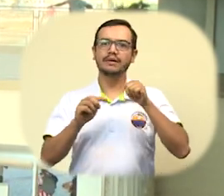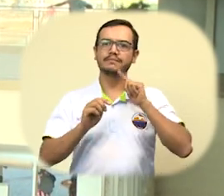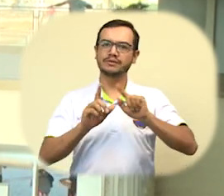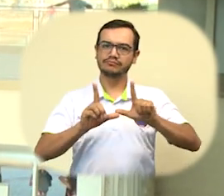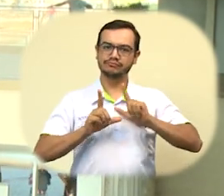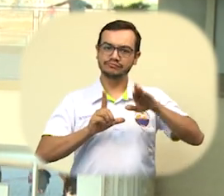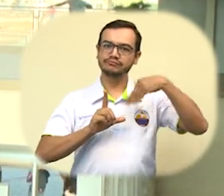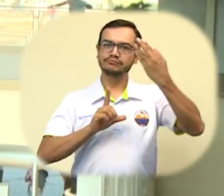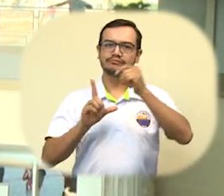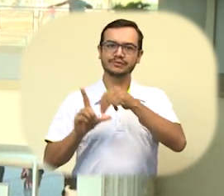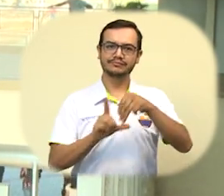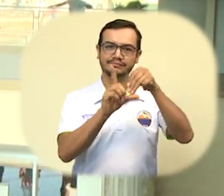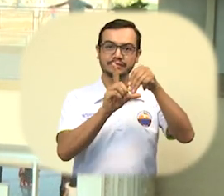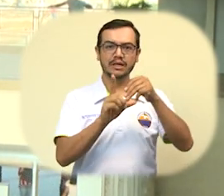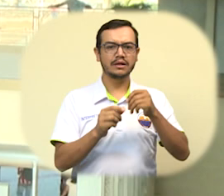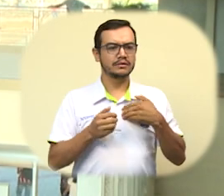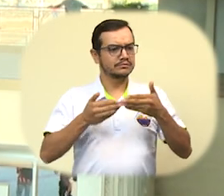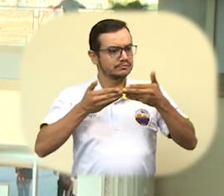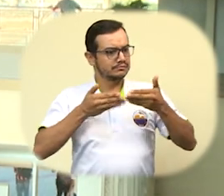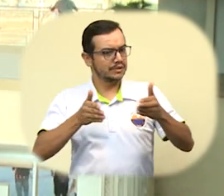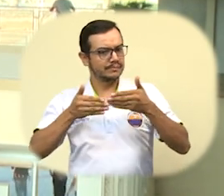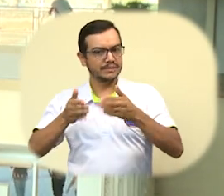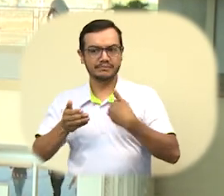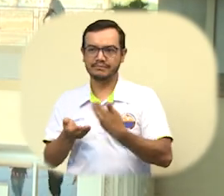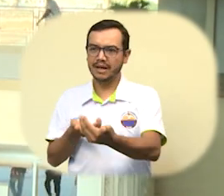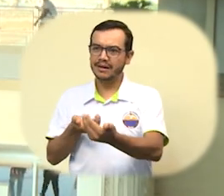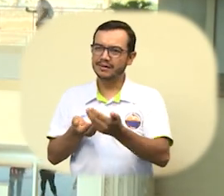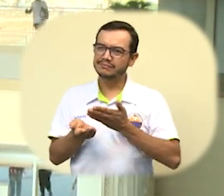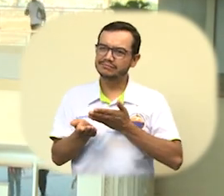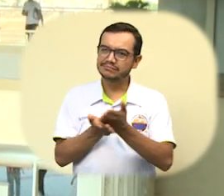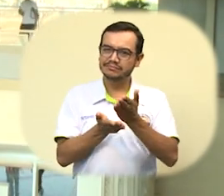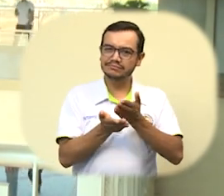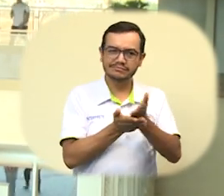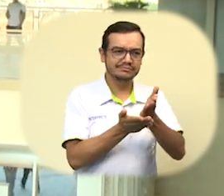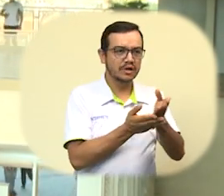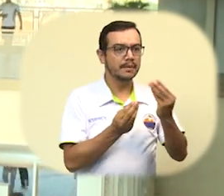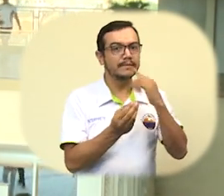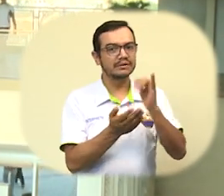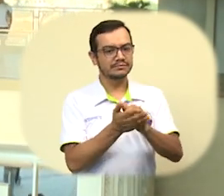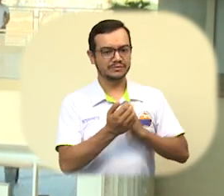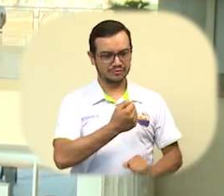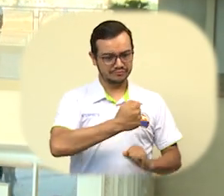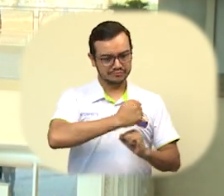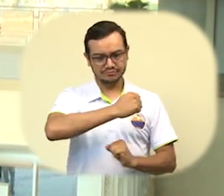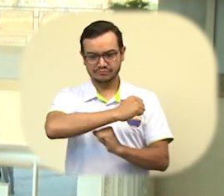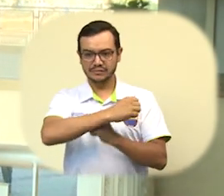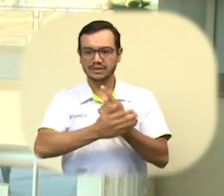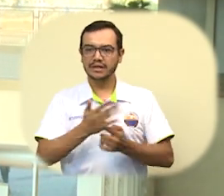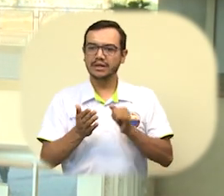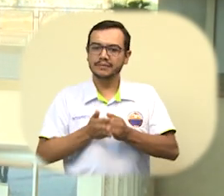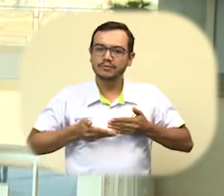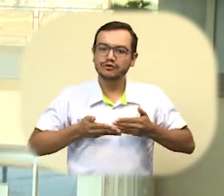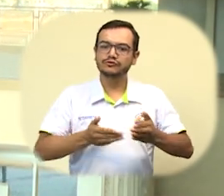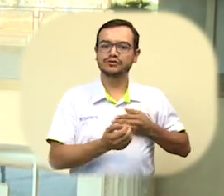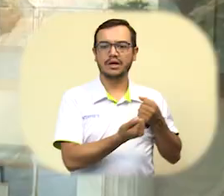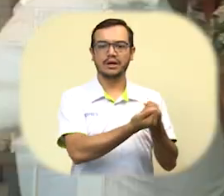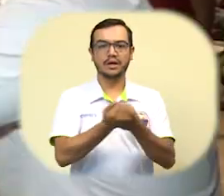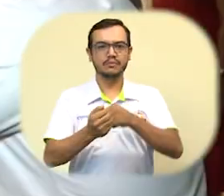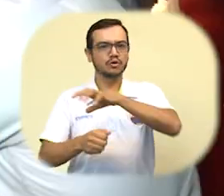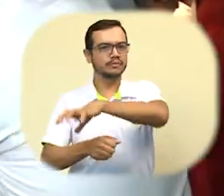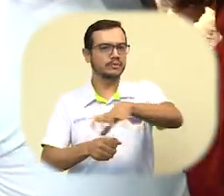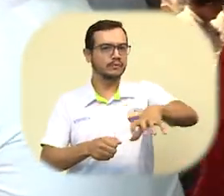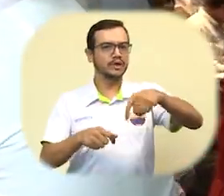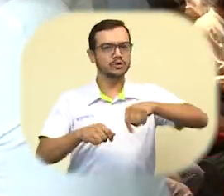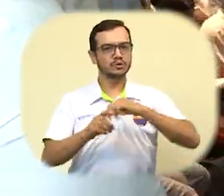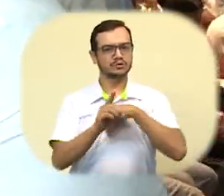Educación de la Alma Mater abre la posibilidad a nuevas alternativas de formación que fortalecerán numerosos sectores de la sociedad.